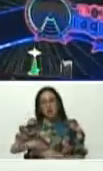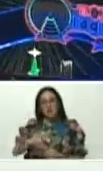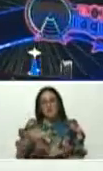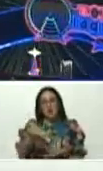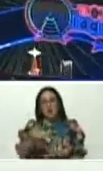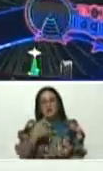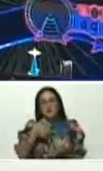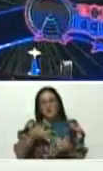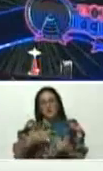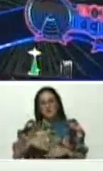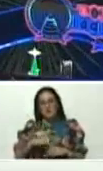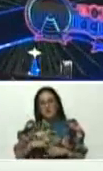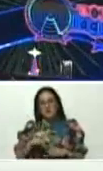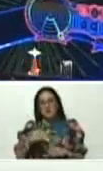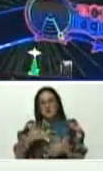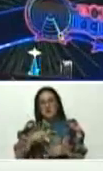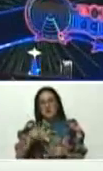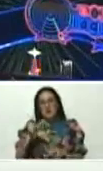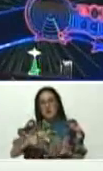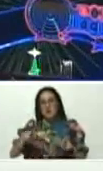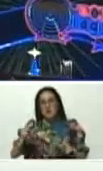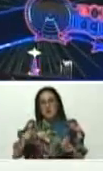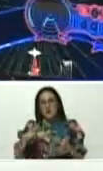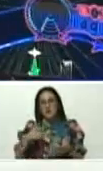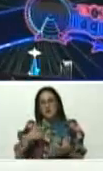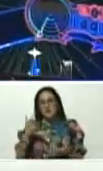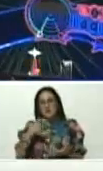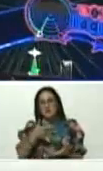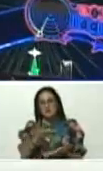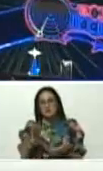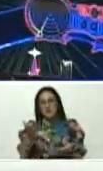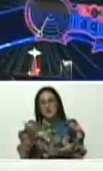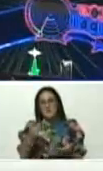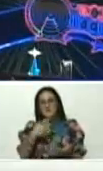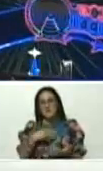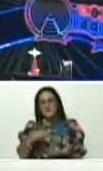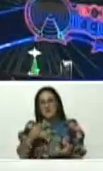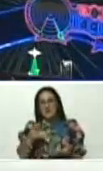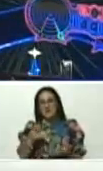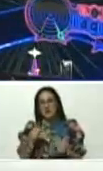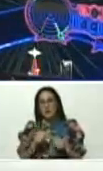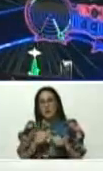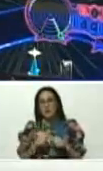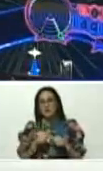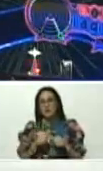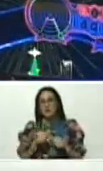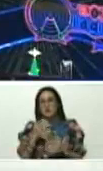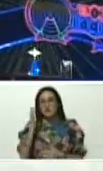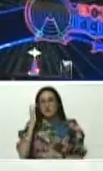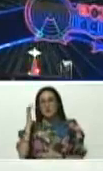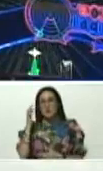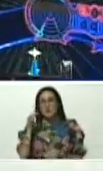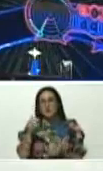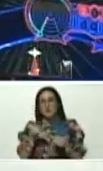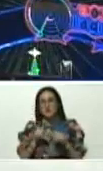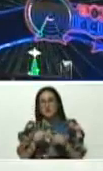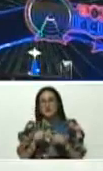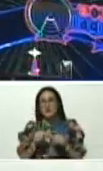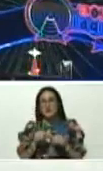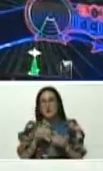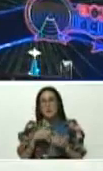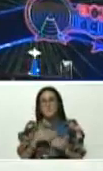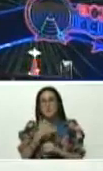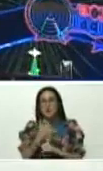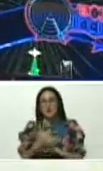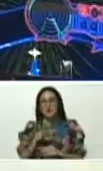estamos sus hijos, Suárez Maldonado, mi persona y usted, presidente, para continuar ese gran sueño, darle continuidad a los grandes